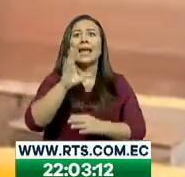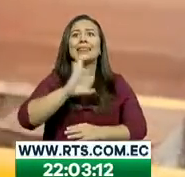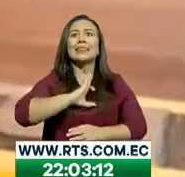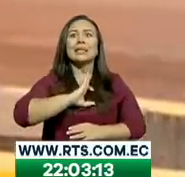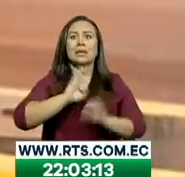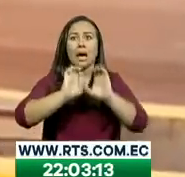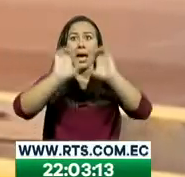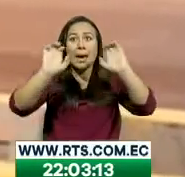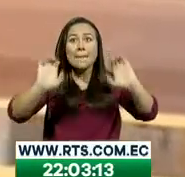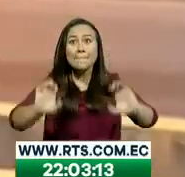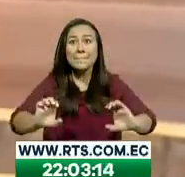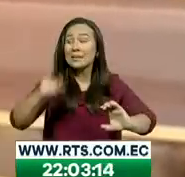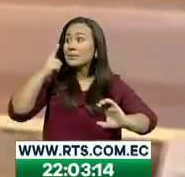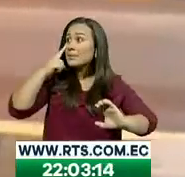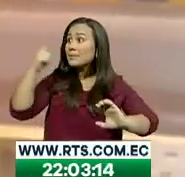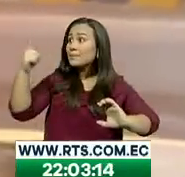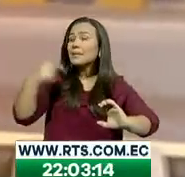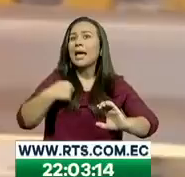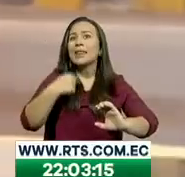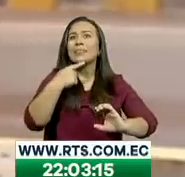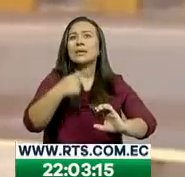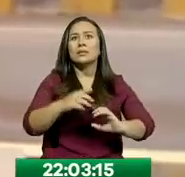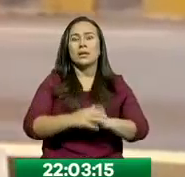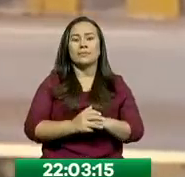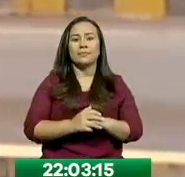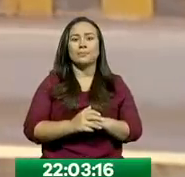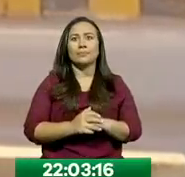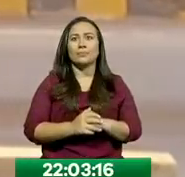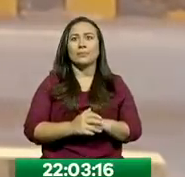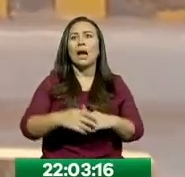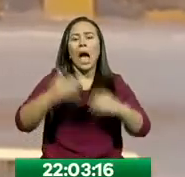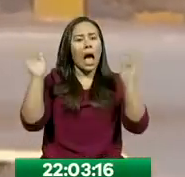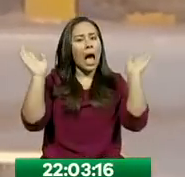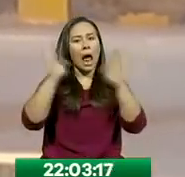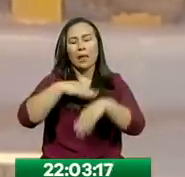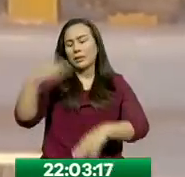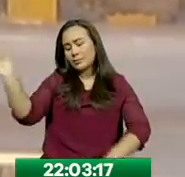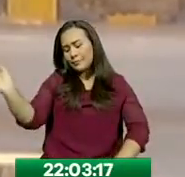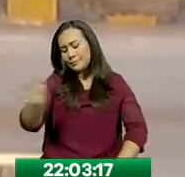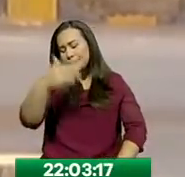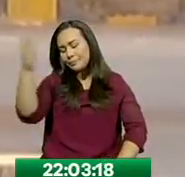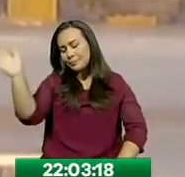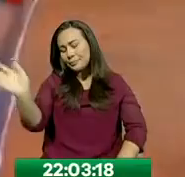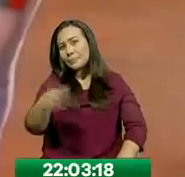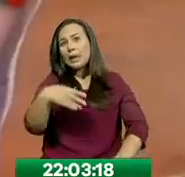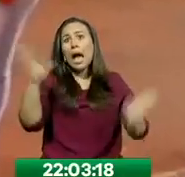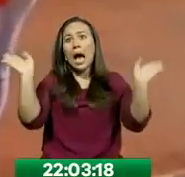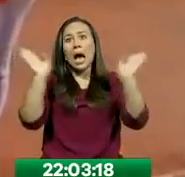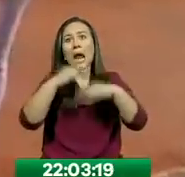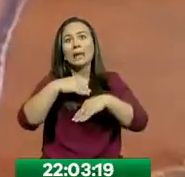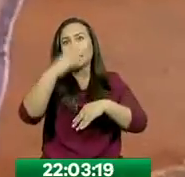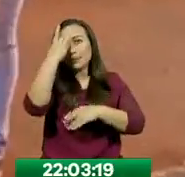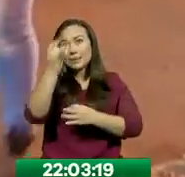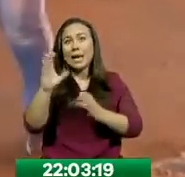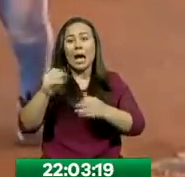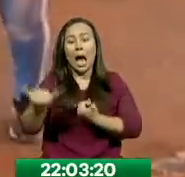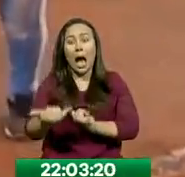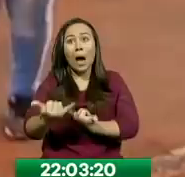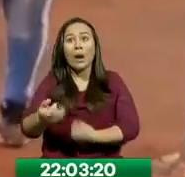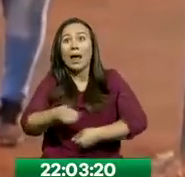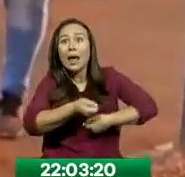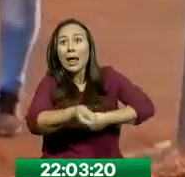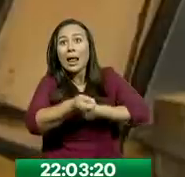empresa concesionaria decidió no cobrar el peaje a quienes circulan por el lugar. Se hizo la limpieza del